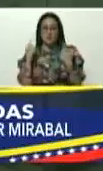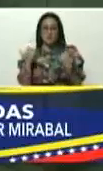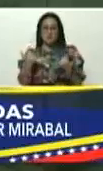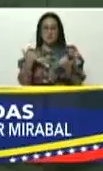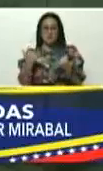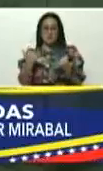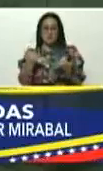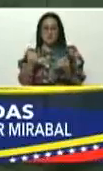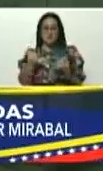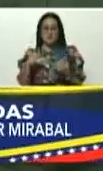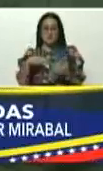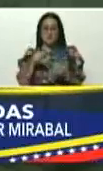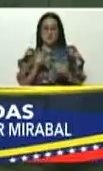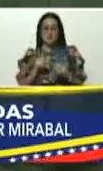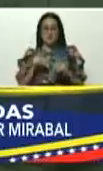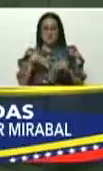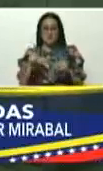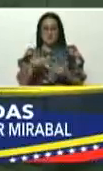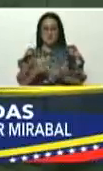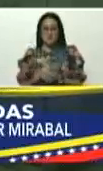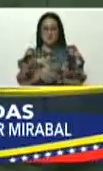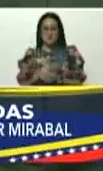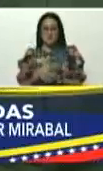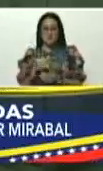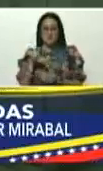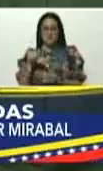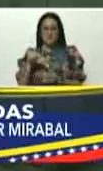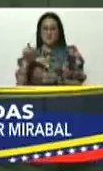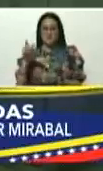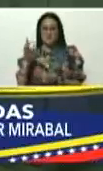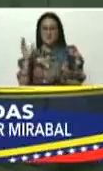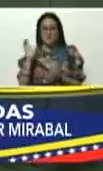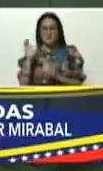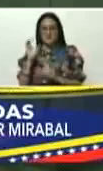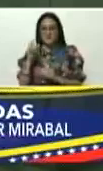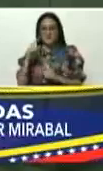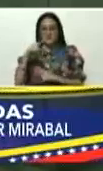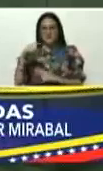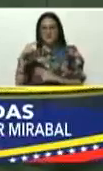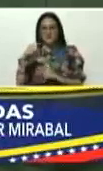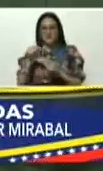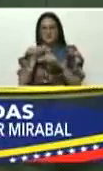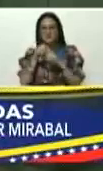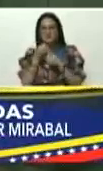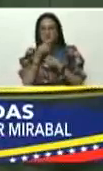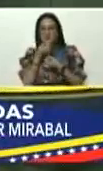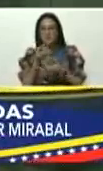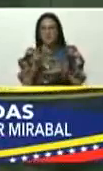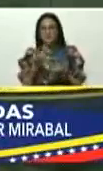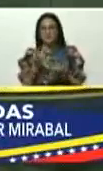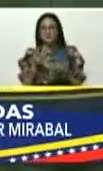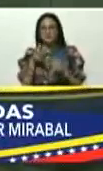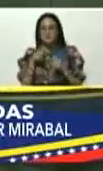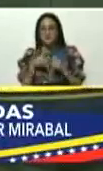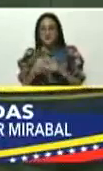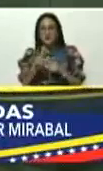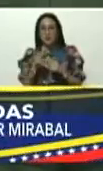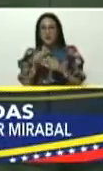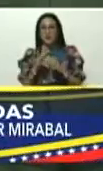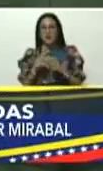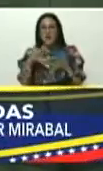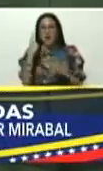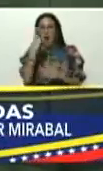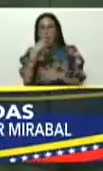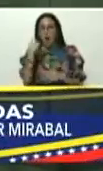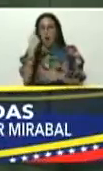Hoy usted tendrá la oportunidad, presidente, desde allá, desde nuestra amada Caracas, declarar inaugurada el gran